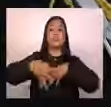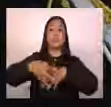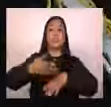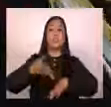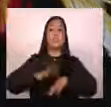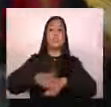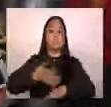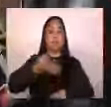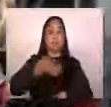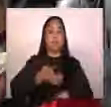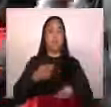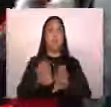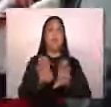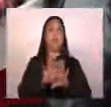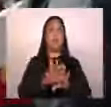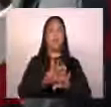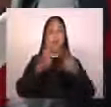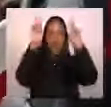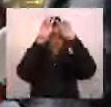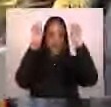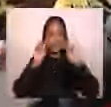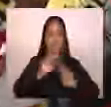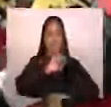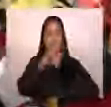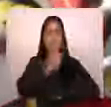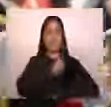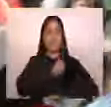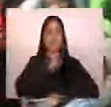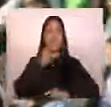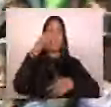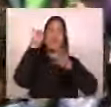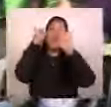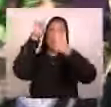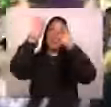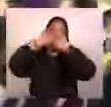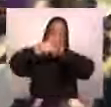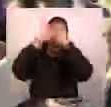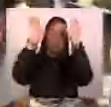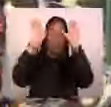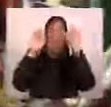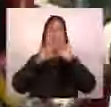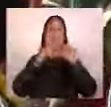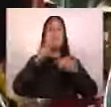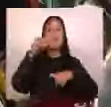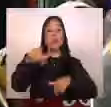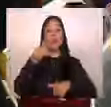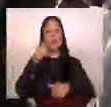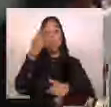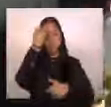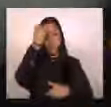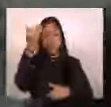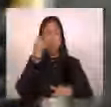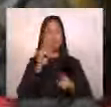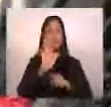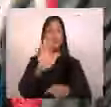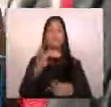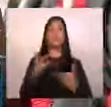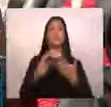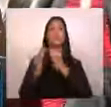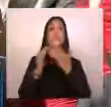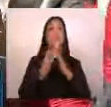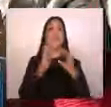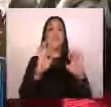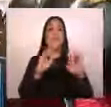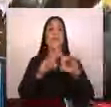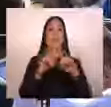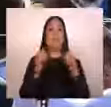como Virgen María, Estrella de la Mañana. Nuestro saludo también a su comunidad de